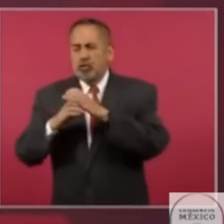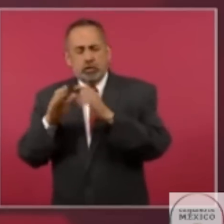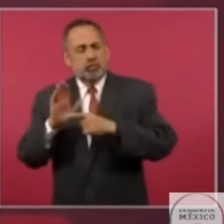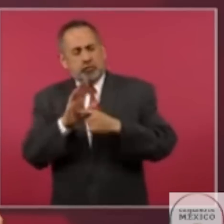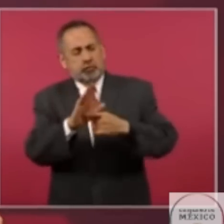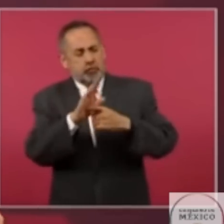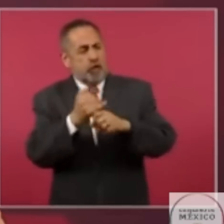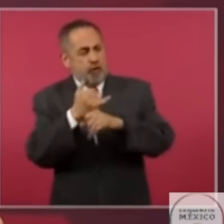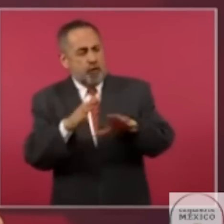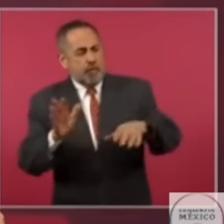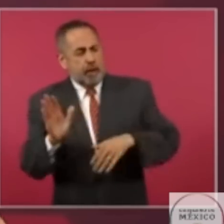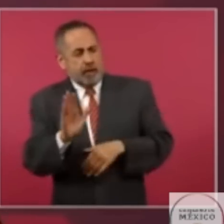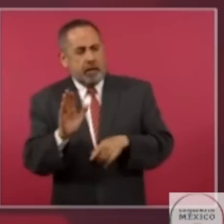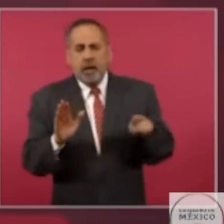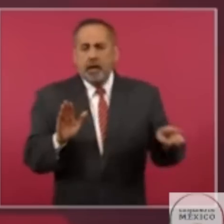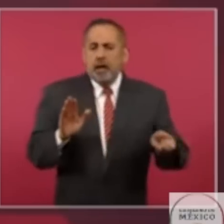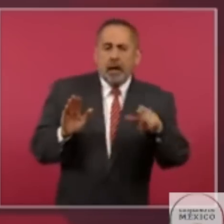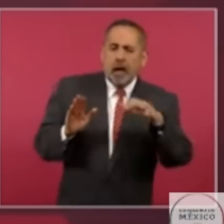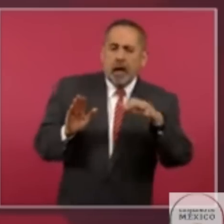Y los